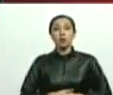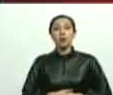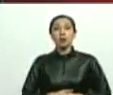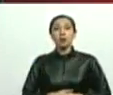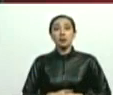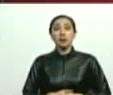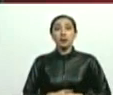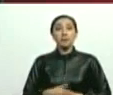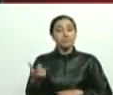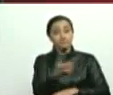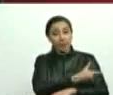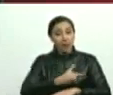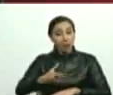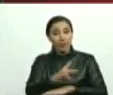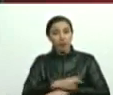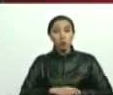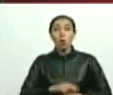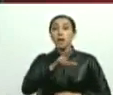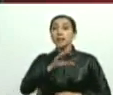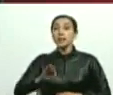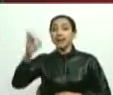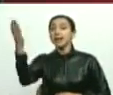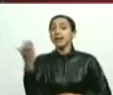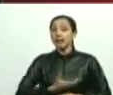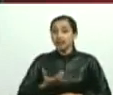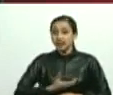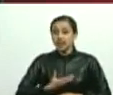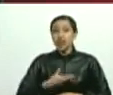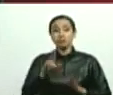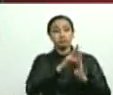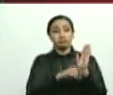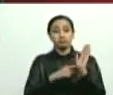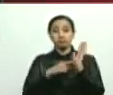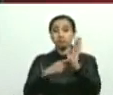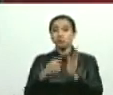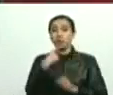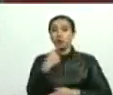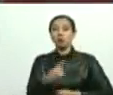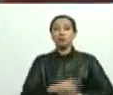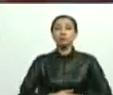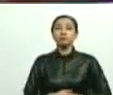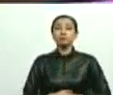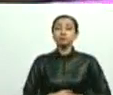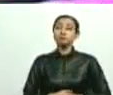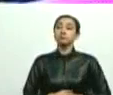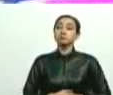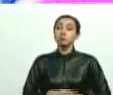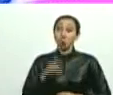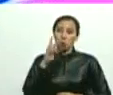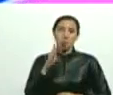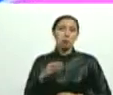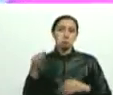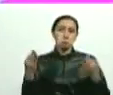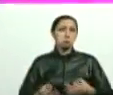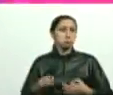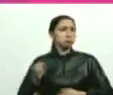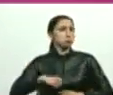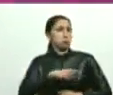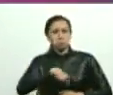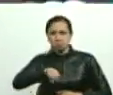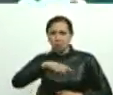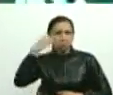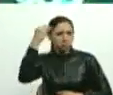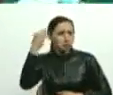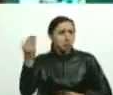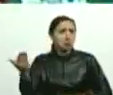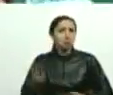y 30% para la alcaldía. ¿Ah? A mí me parece eso muy justo, no sé qué le parece a ustedes.